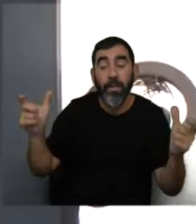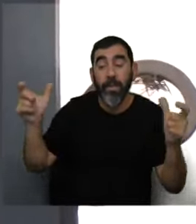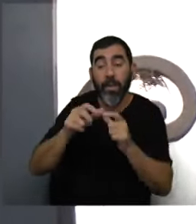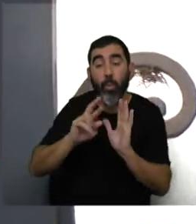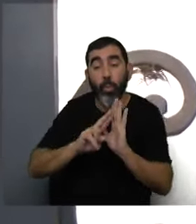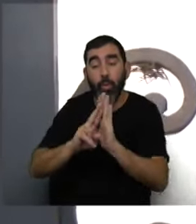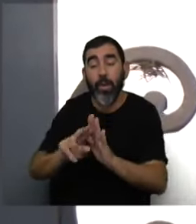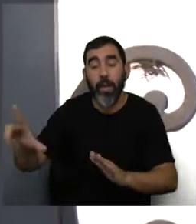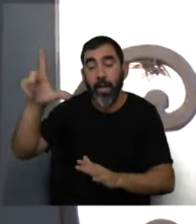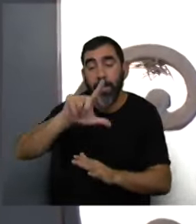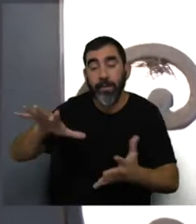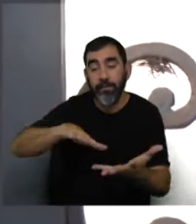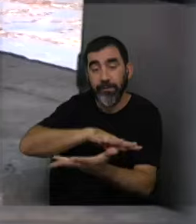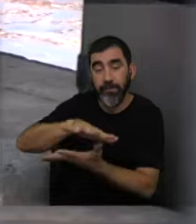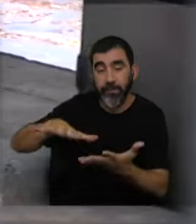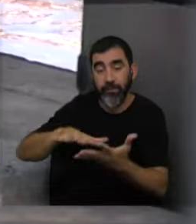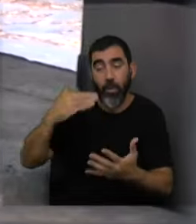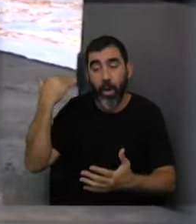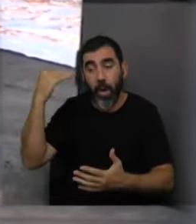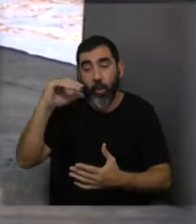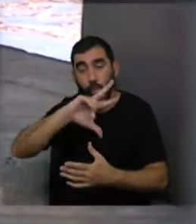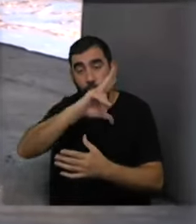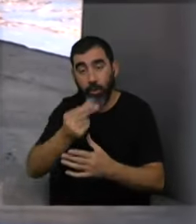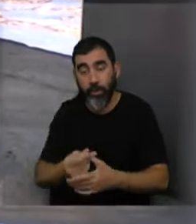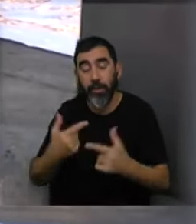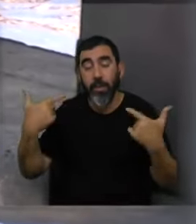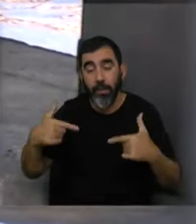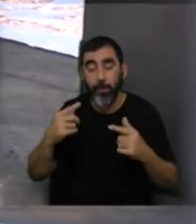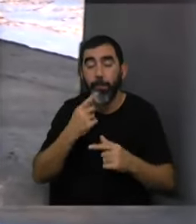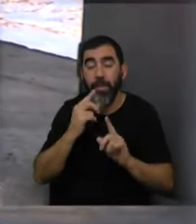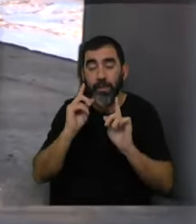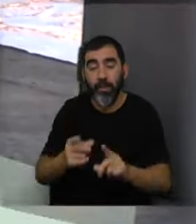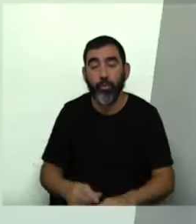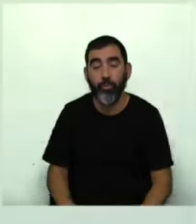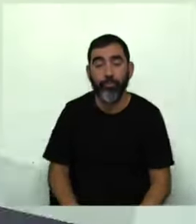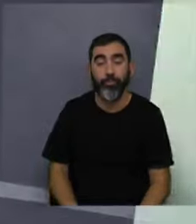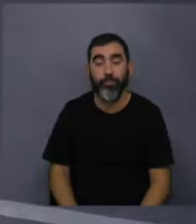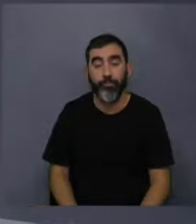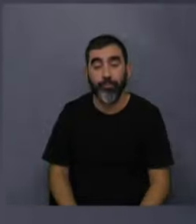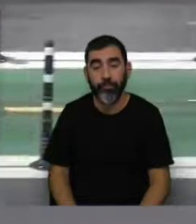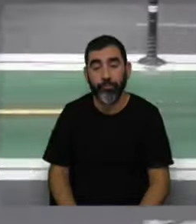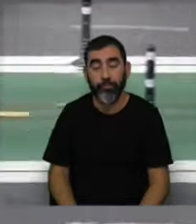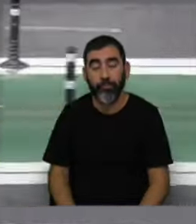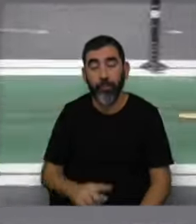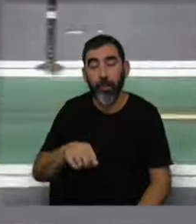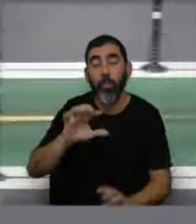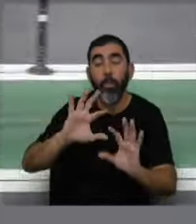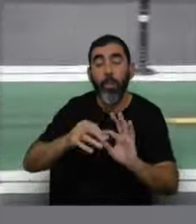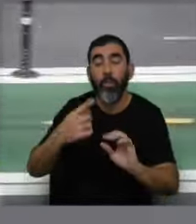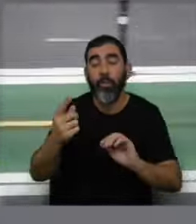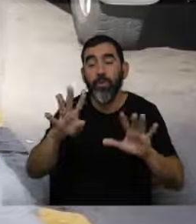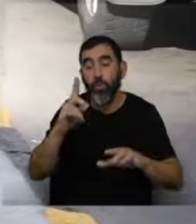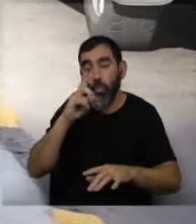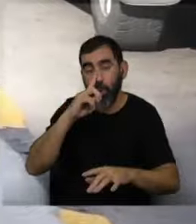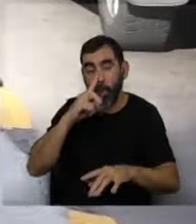representantes de los liceos de la zona por autoridades del codicen y del Ministerio del interior el próximo miércoles 19 de